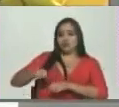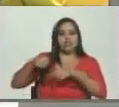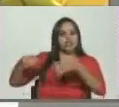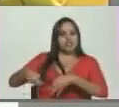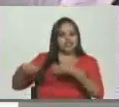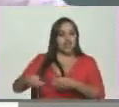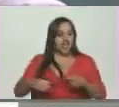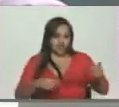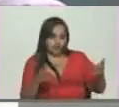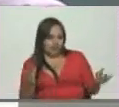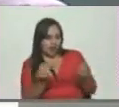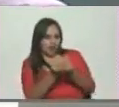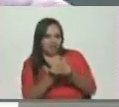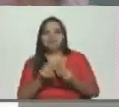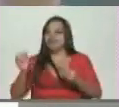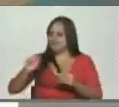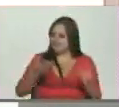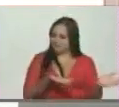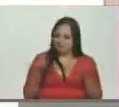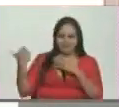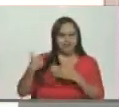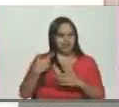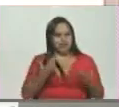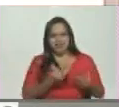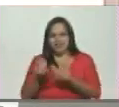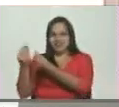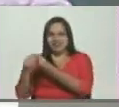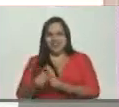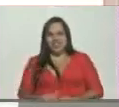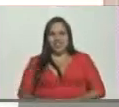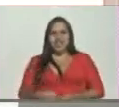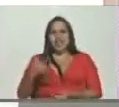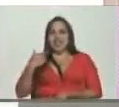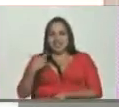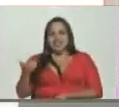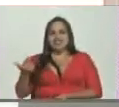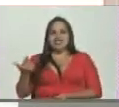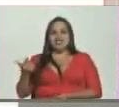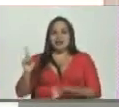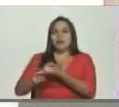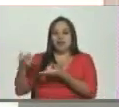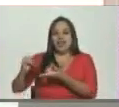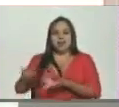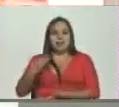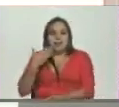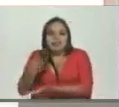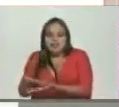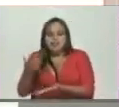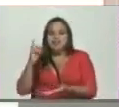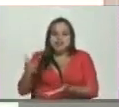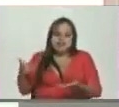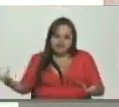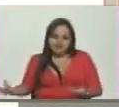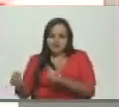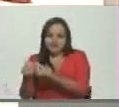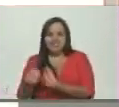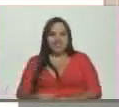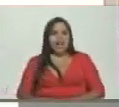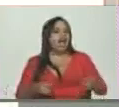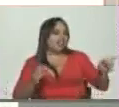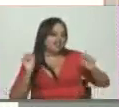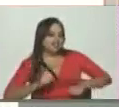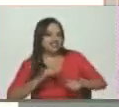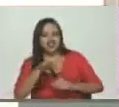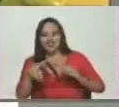dispuesta, yo la llevo, no se preocupe. Pasó. Me da permiso, también la llevo. Así es, si la señora Mira nos da permiso, si no, se lleva a todos los camarones, si no,